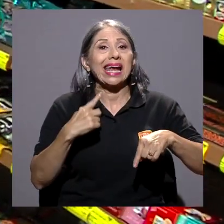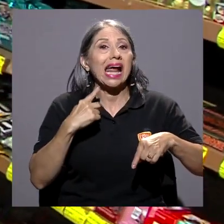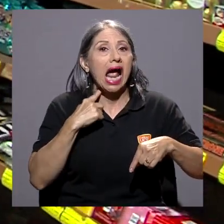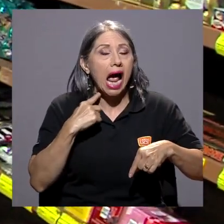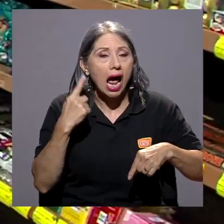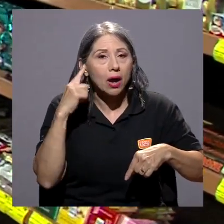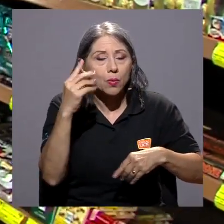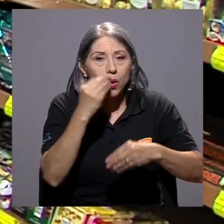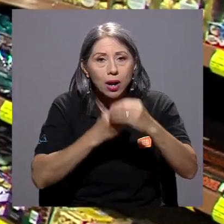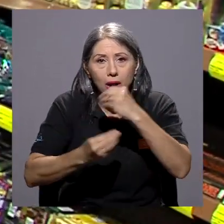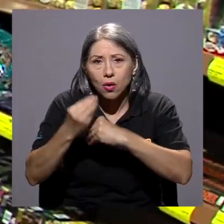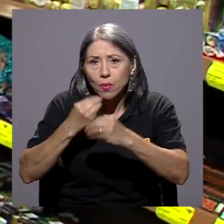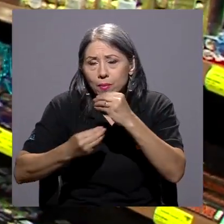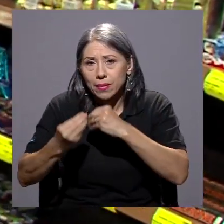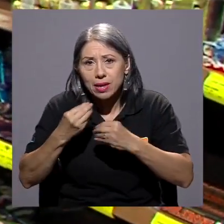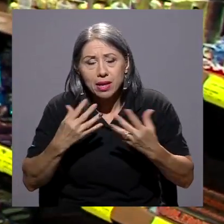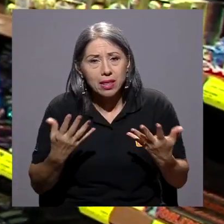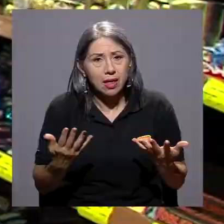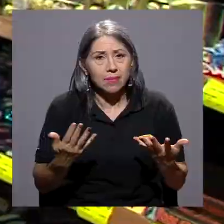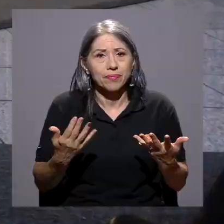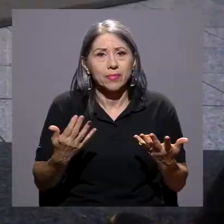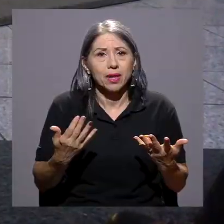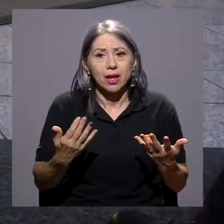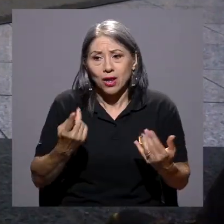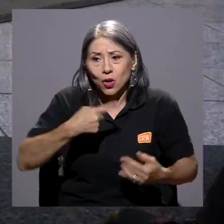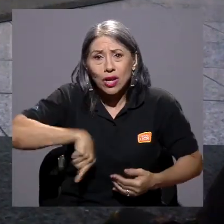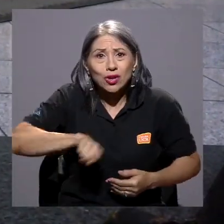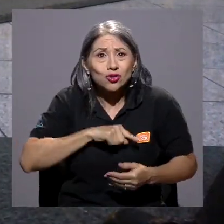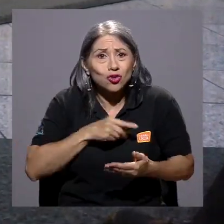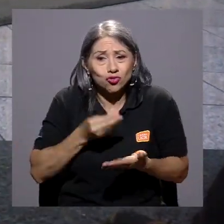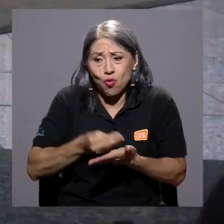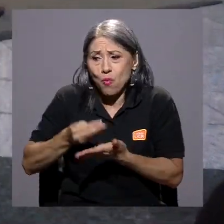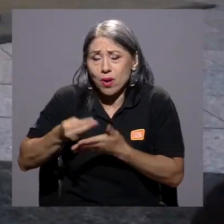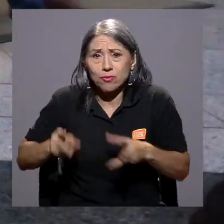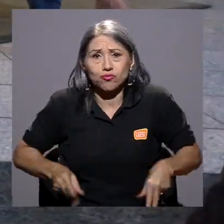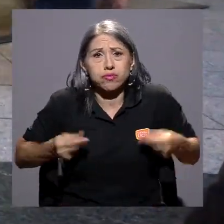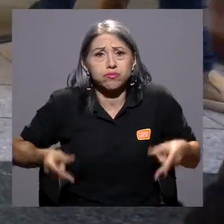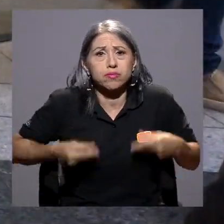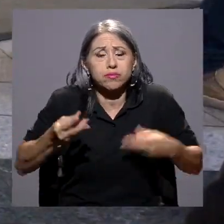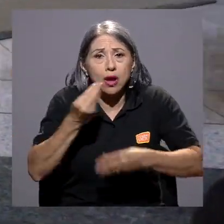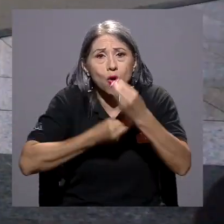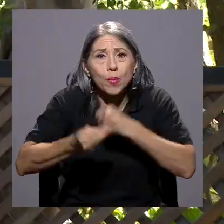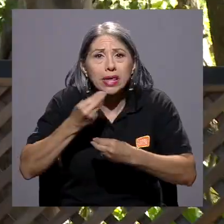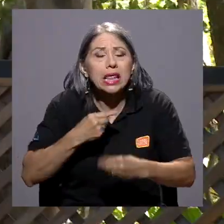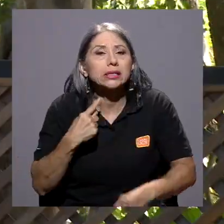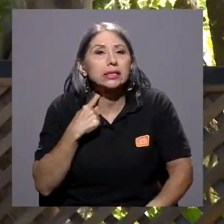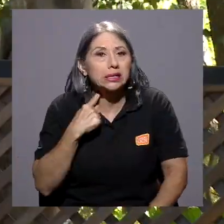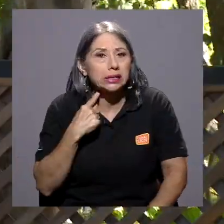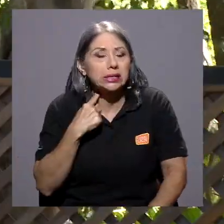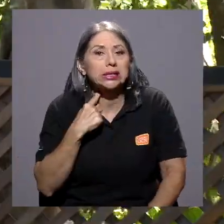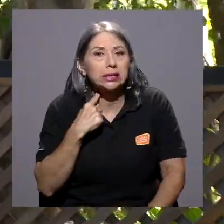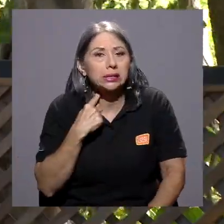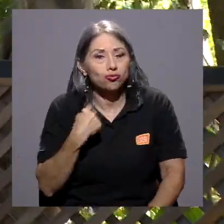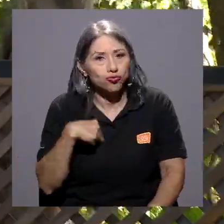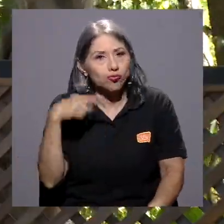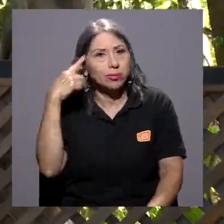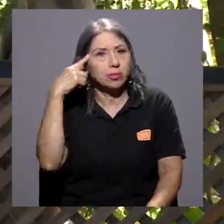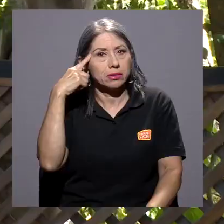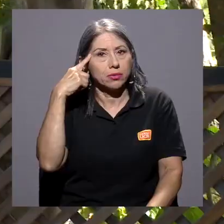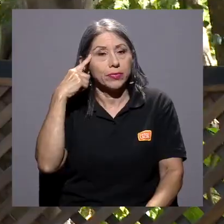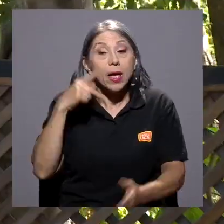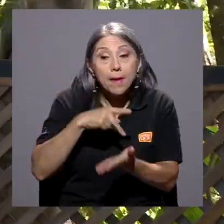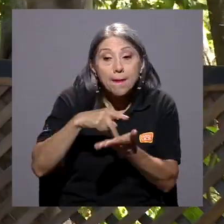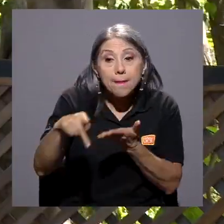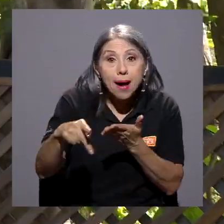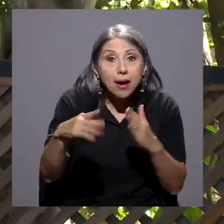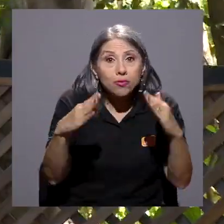comida. Lo que gastamos en comida es sumamente alto para mí, me parece.